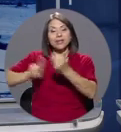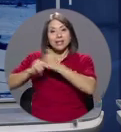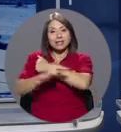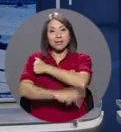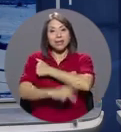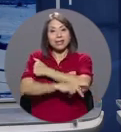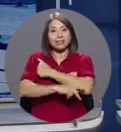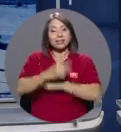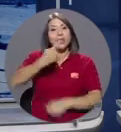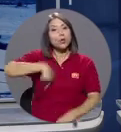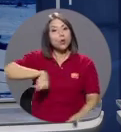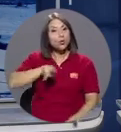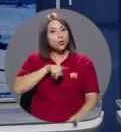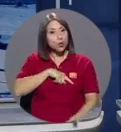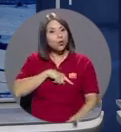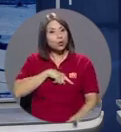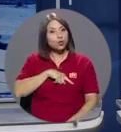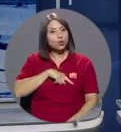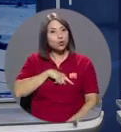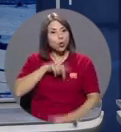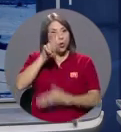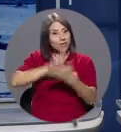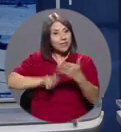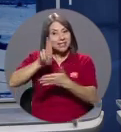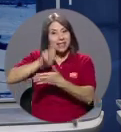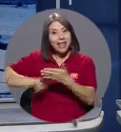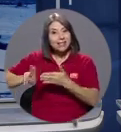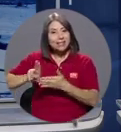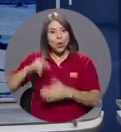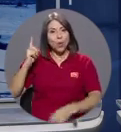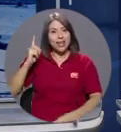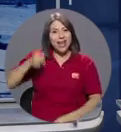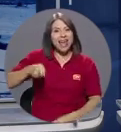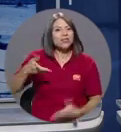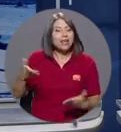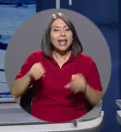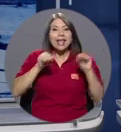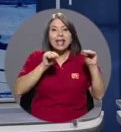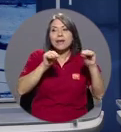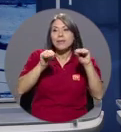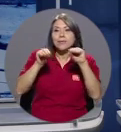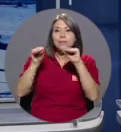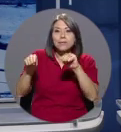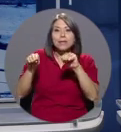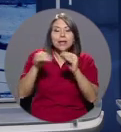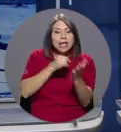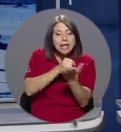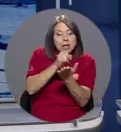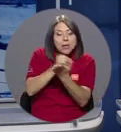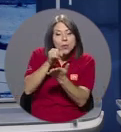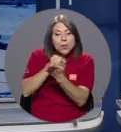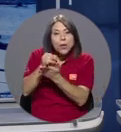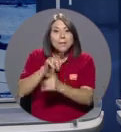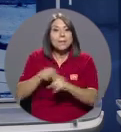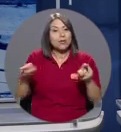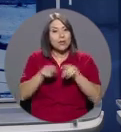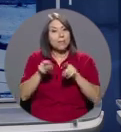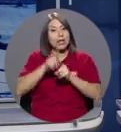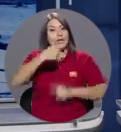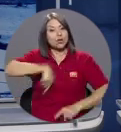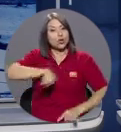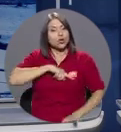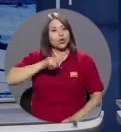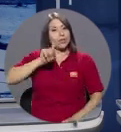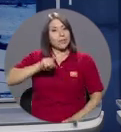país. Nosotros estamos obligados como academia a educar, estamos obligados a investigar, pero también deberíamos tener una